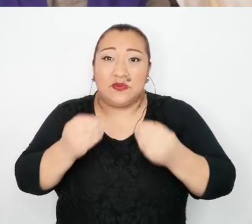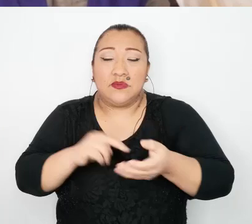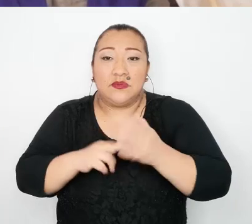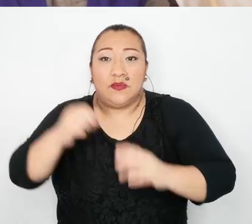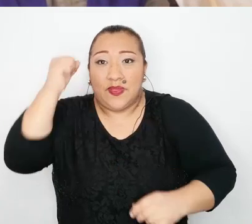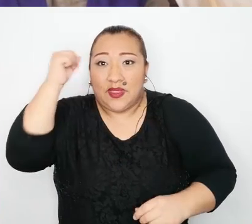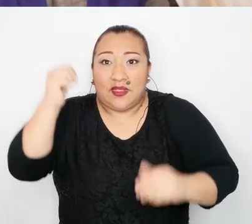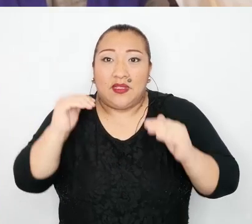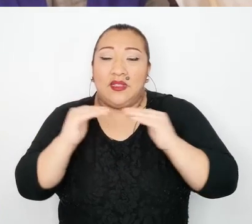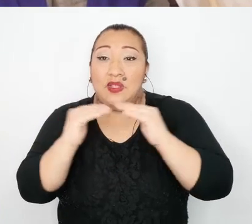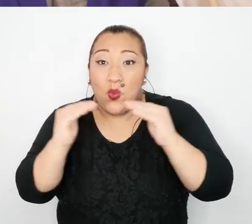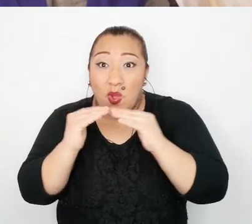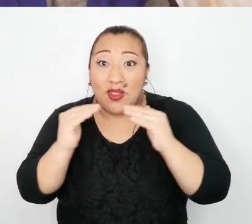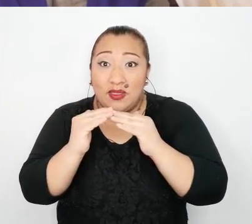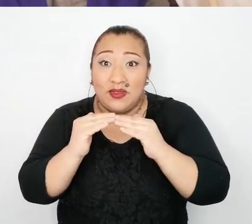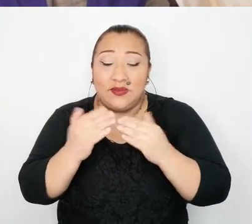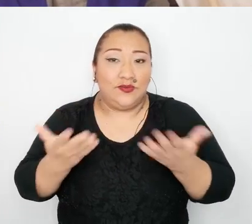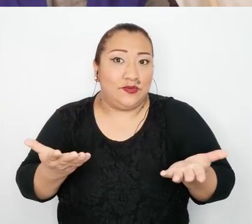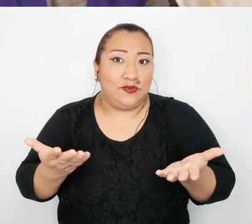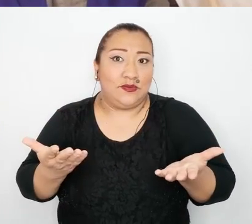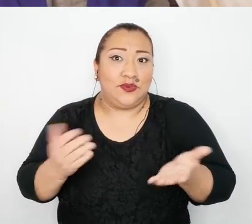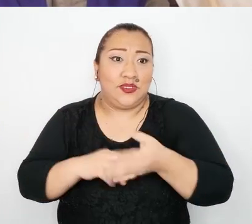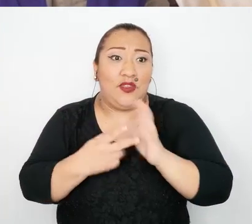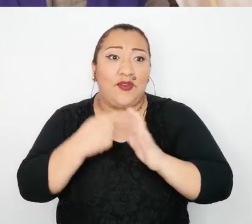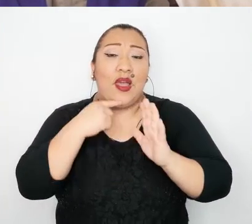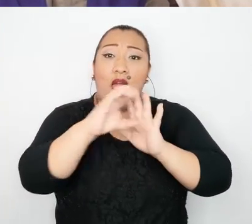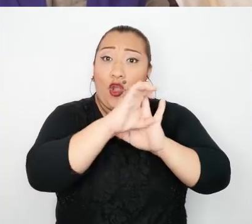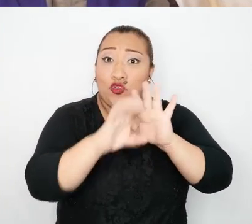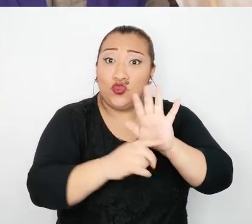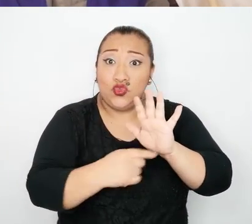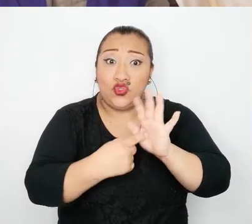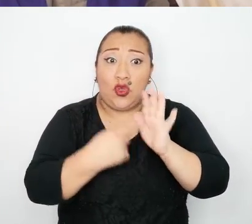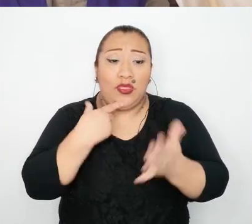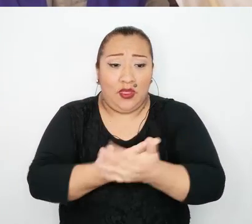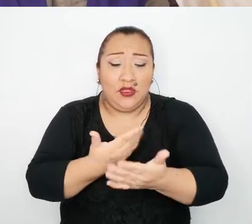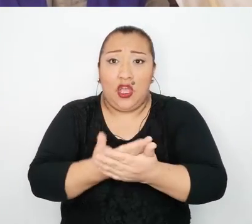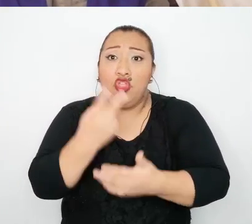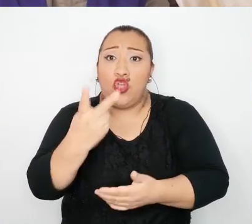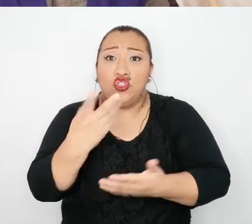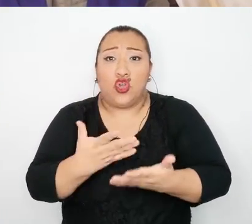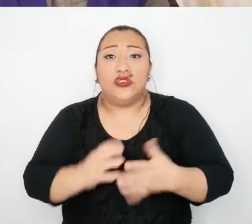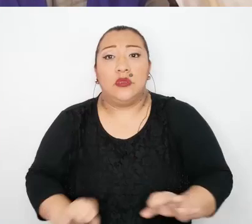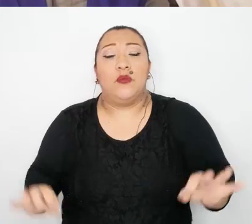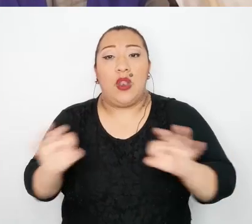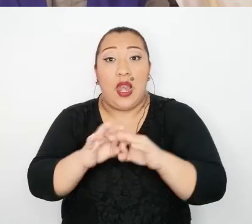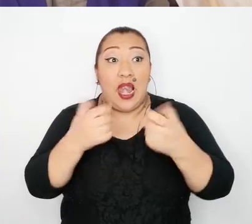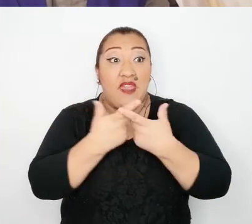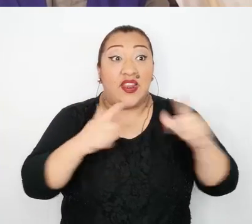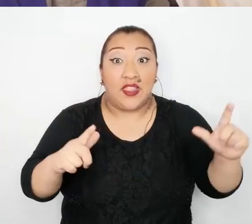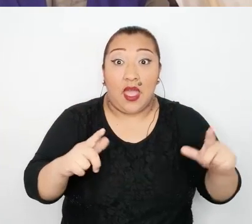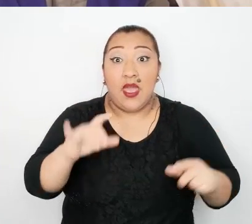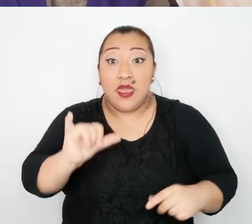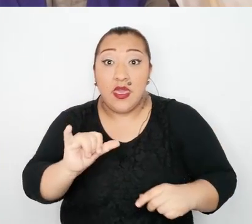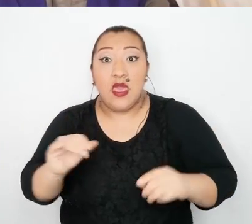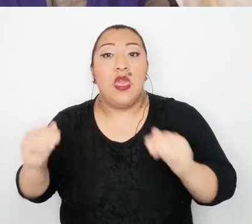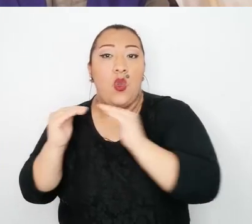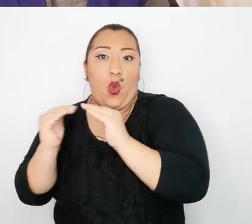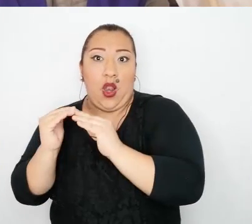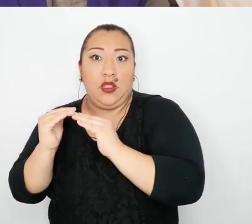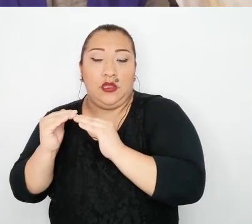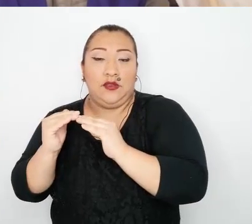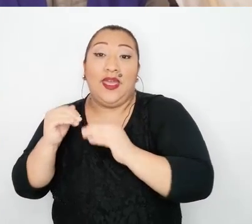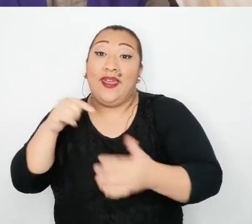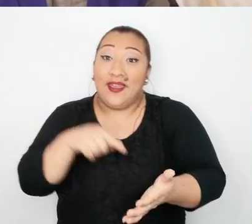angular, como es el derecho de igualdad, la Constitución se sustenta en dos principios, la libertad y la